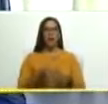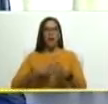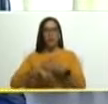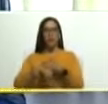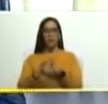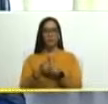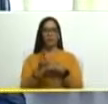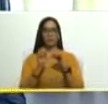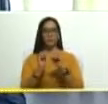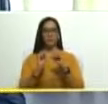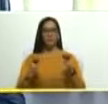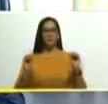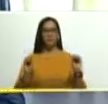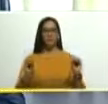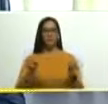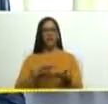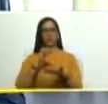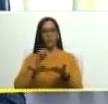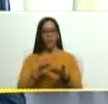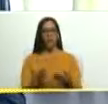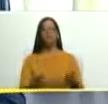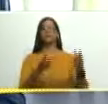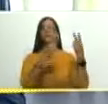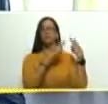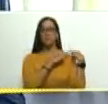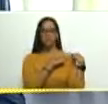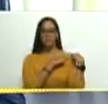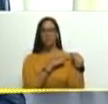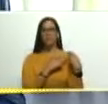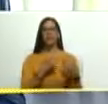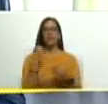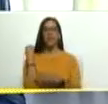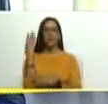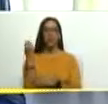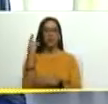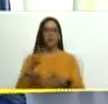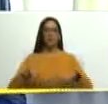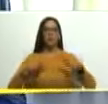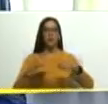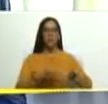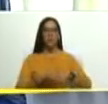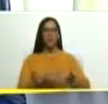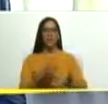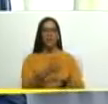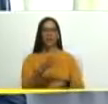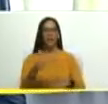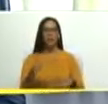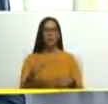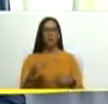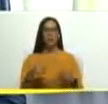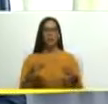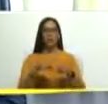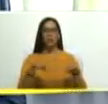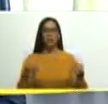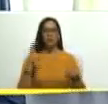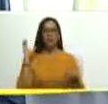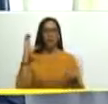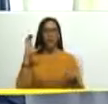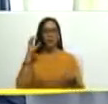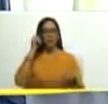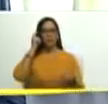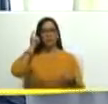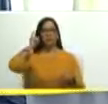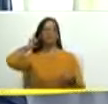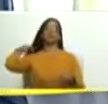este llamado nacional y asumimos la responsabilidad del Congreso de la Nueva Época en cada uno de los territorios de este país y en